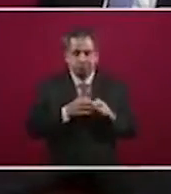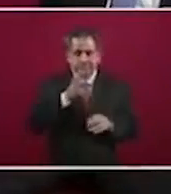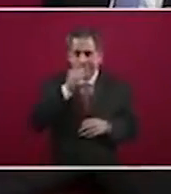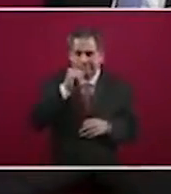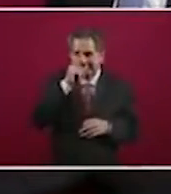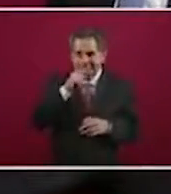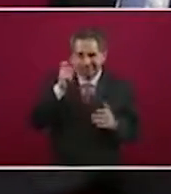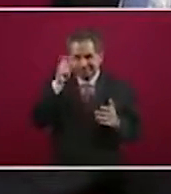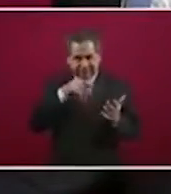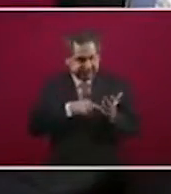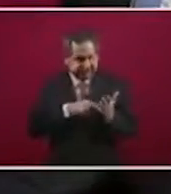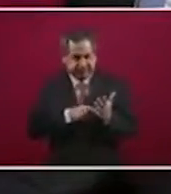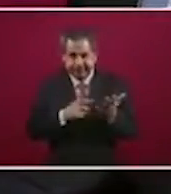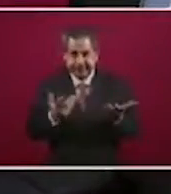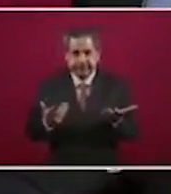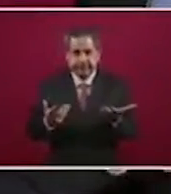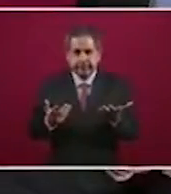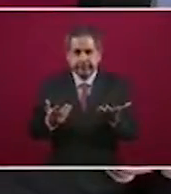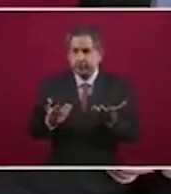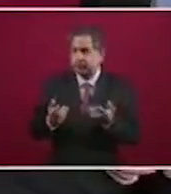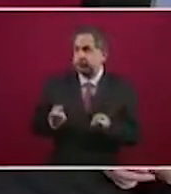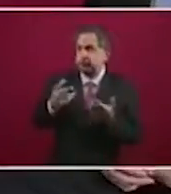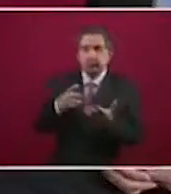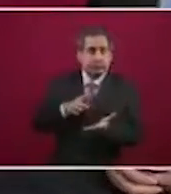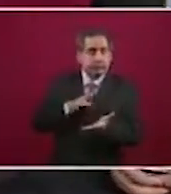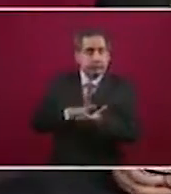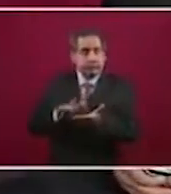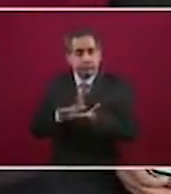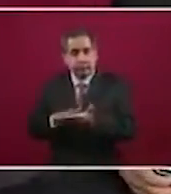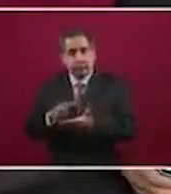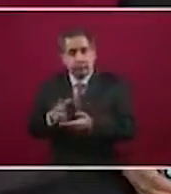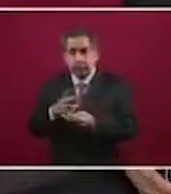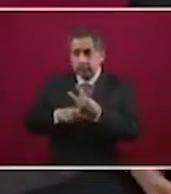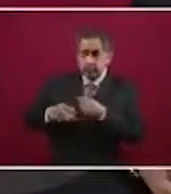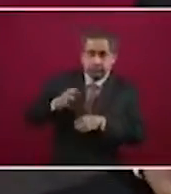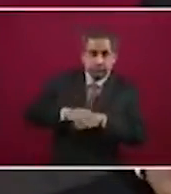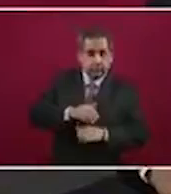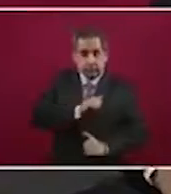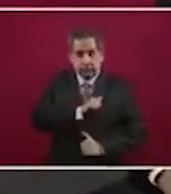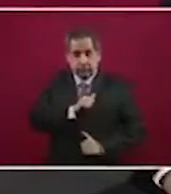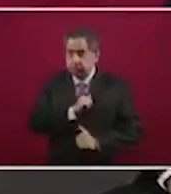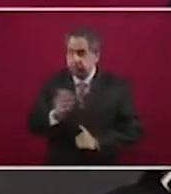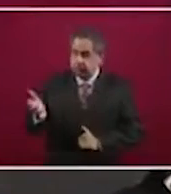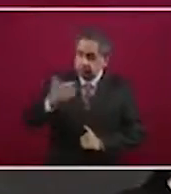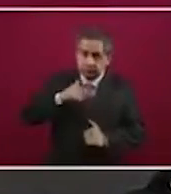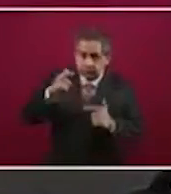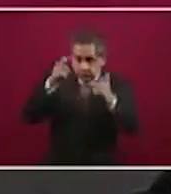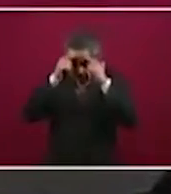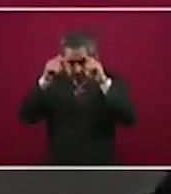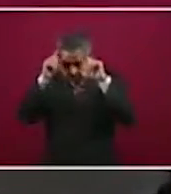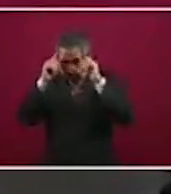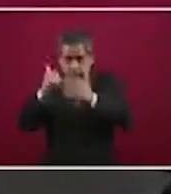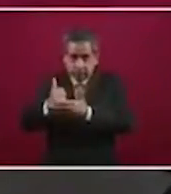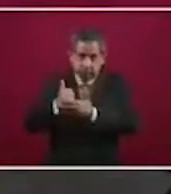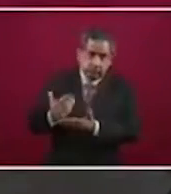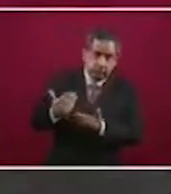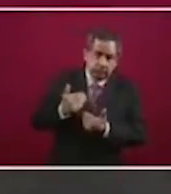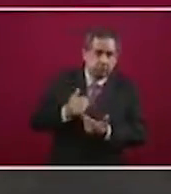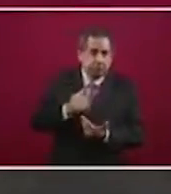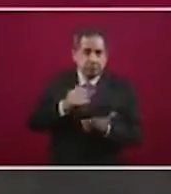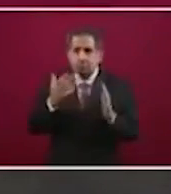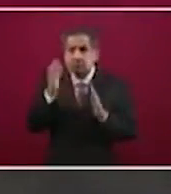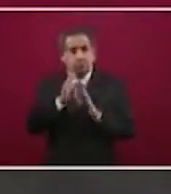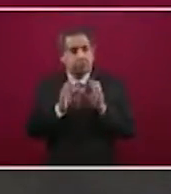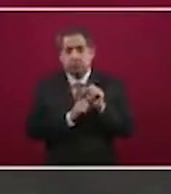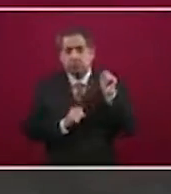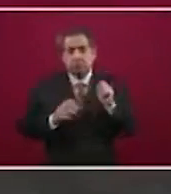el mandatario federal lópez obrador refrendó que tanto la fiscalía general de la república como el poder judicial